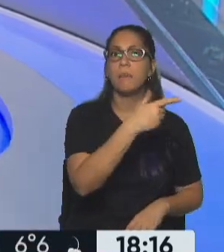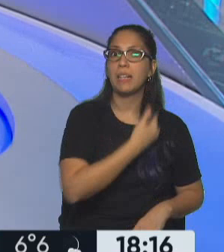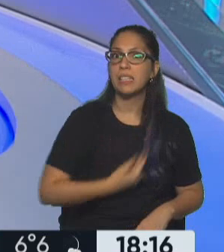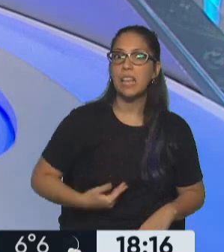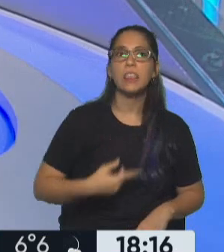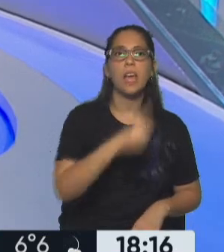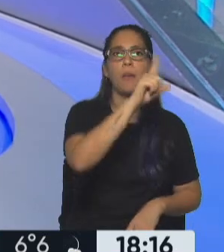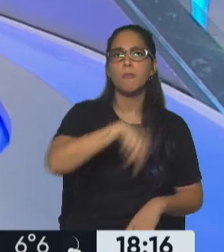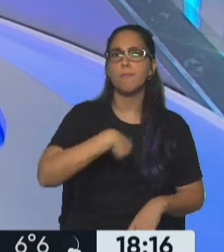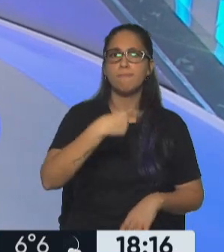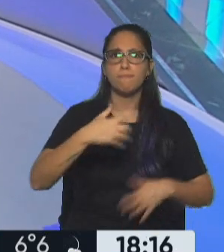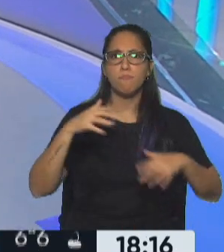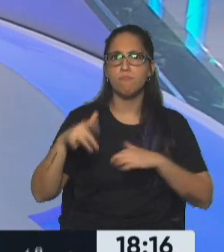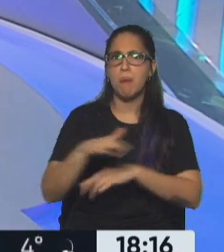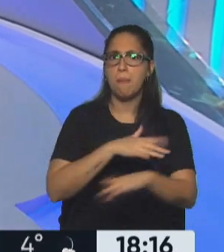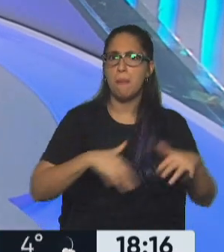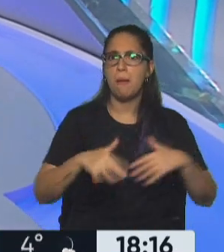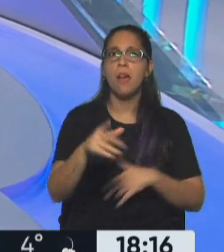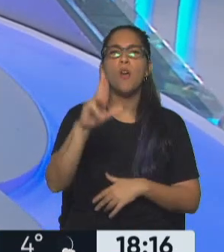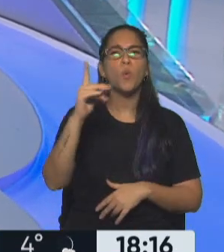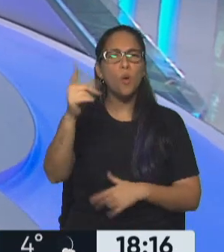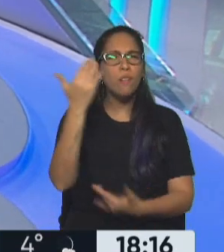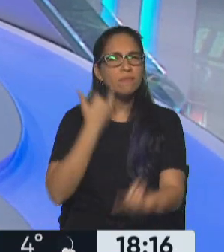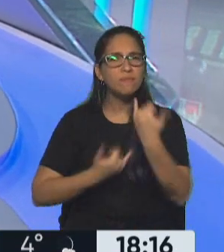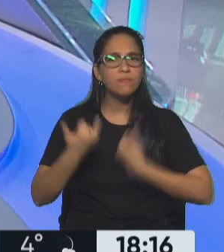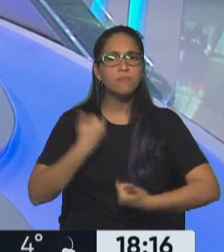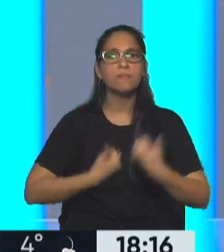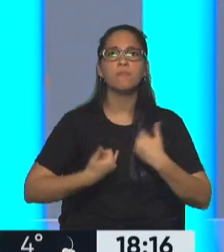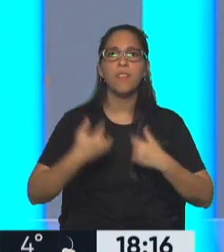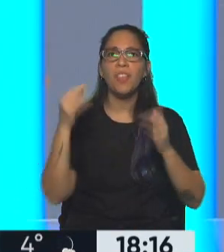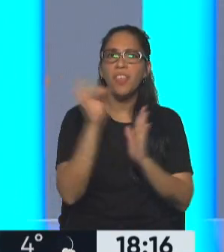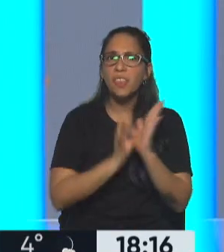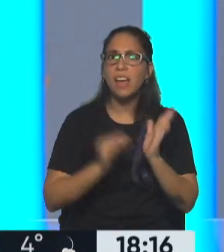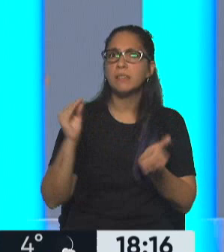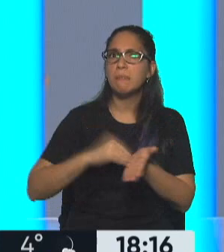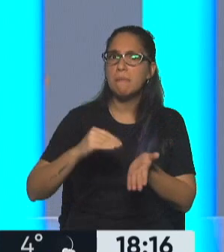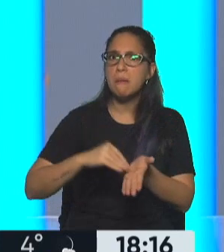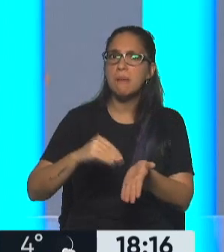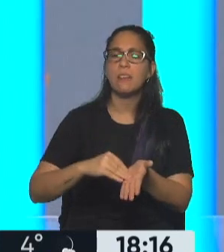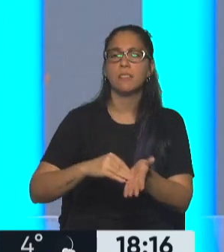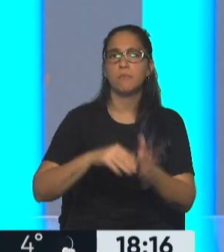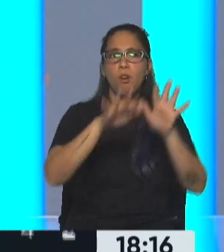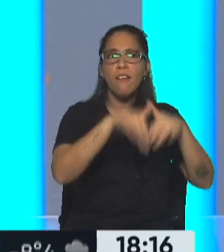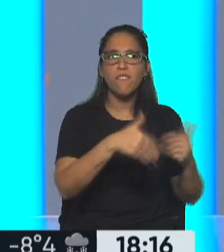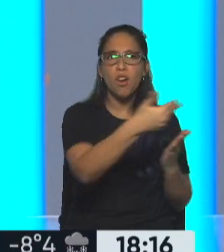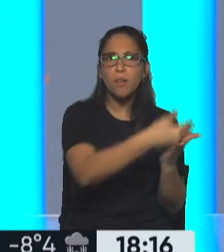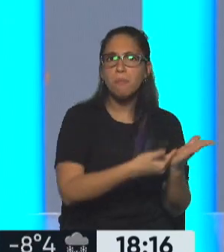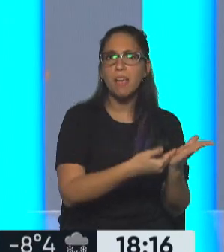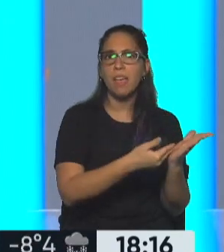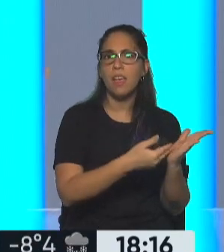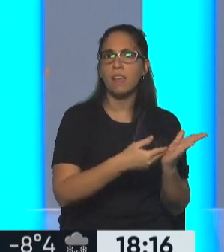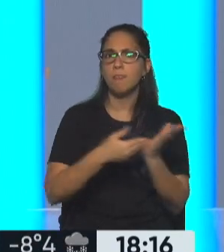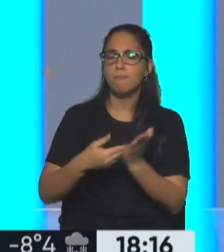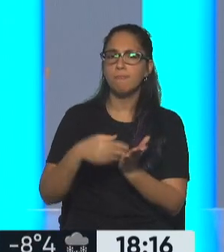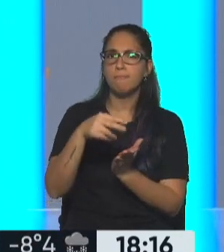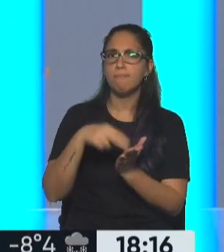grandes repercusiones. ¿Cómo estás, Rulo? ¿Qué tal? ¿Cómo te va? Exactamente. A medida que se van conociendo más detalles, inclusive del informe, y algunos otros elementos